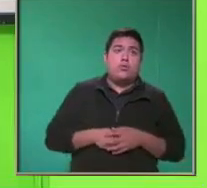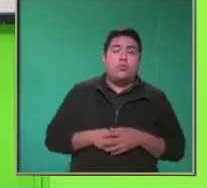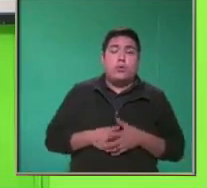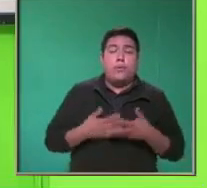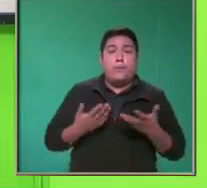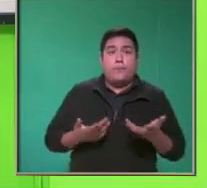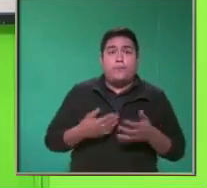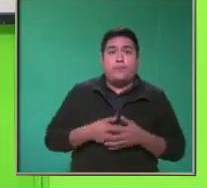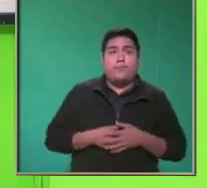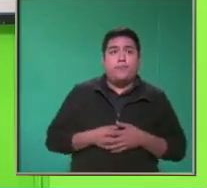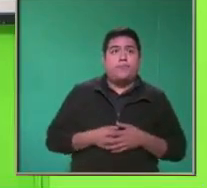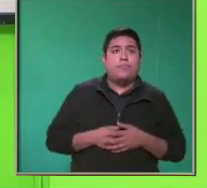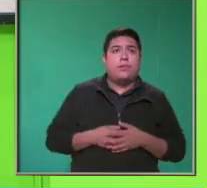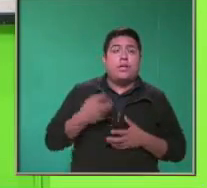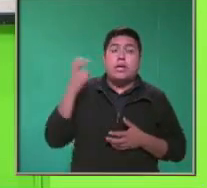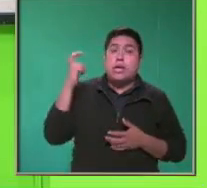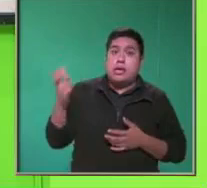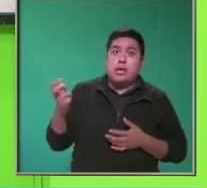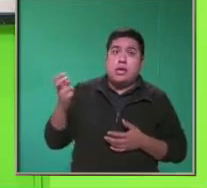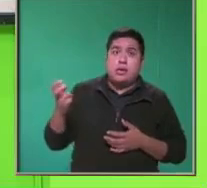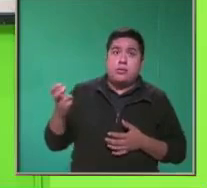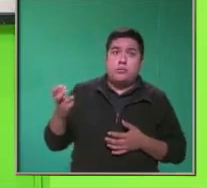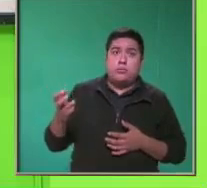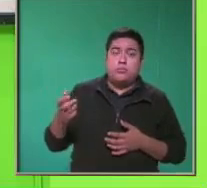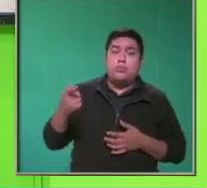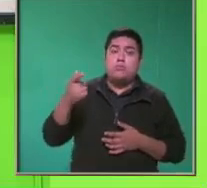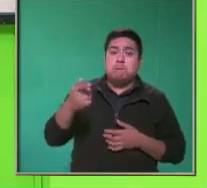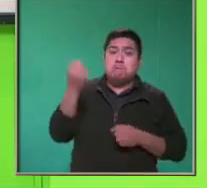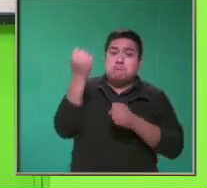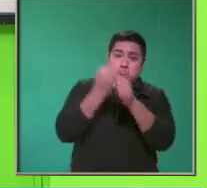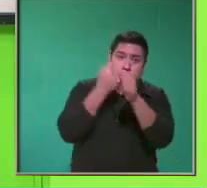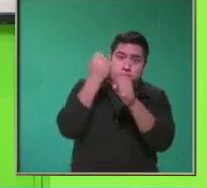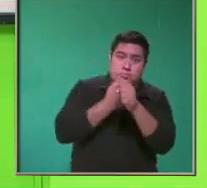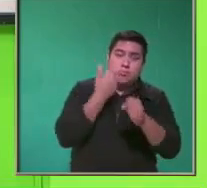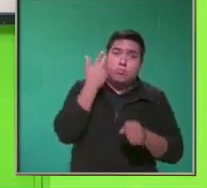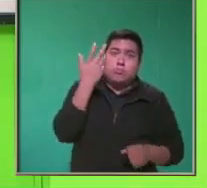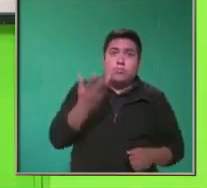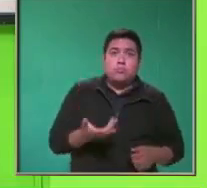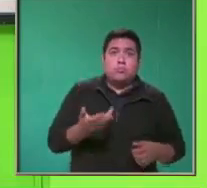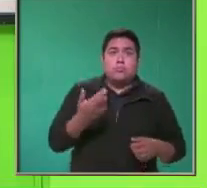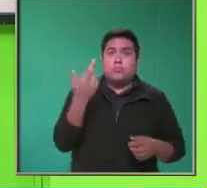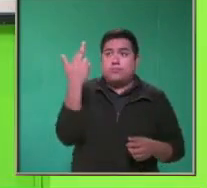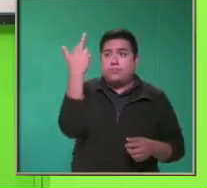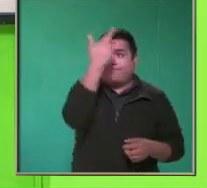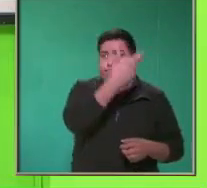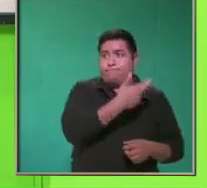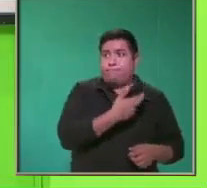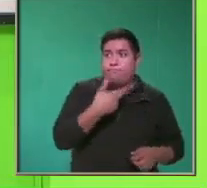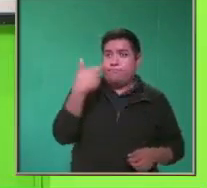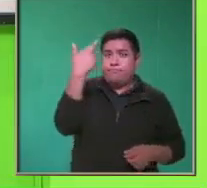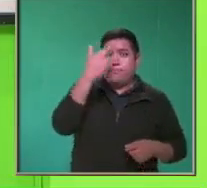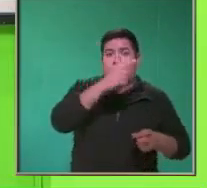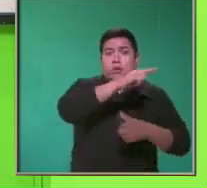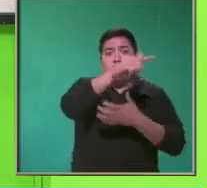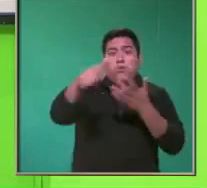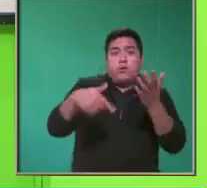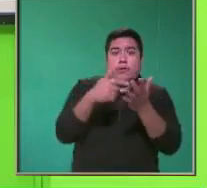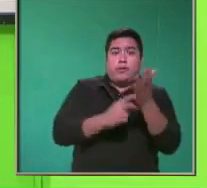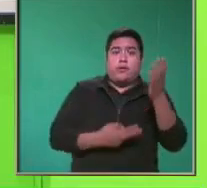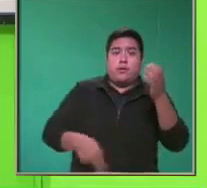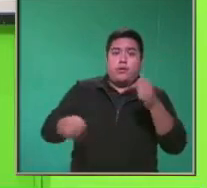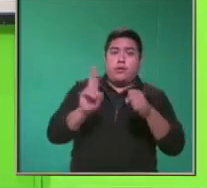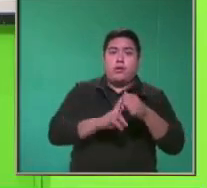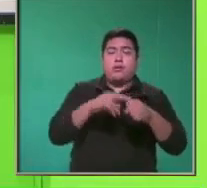de lluvia. Y esto es precisamente lo que estábamos queriendo repasar. Estamos revisando las regiones naturales y